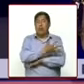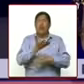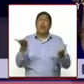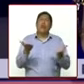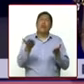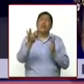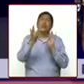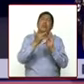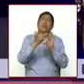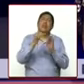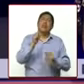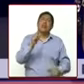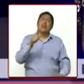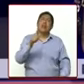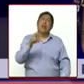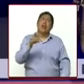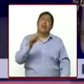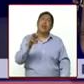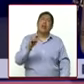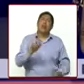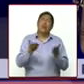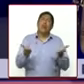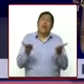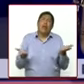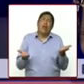encuentras específicamente, Álvaro Colque?